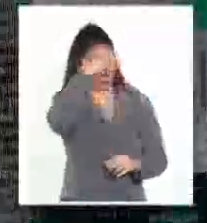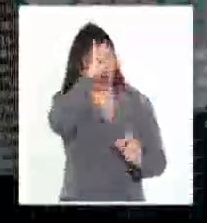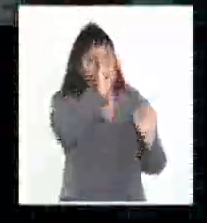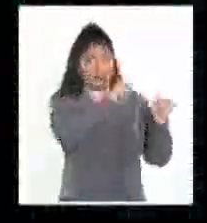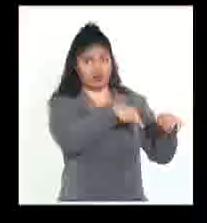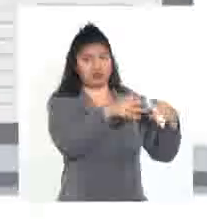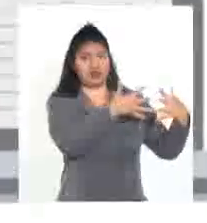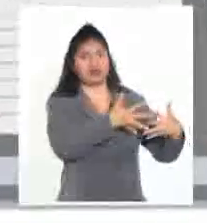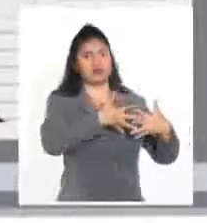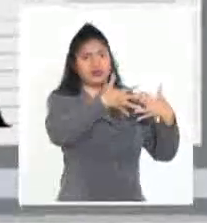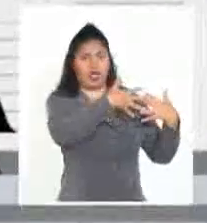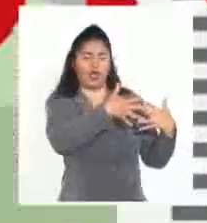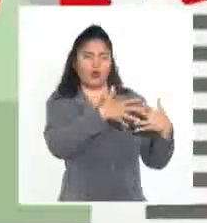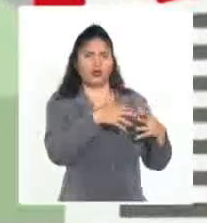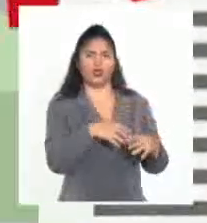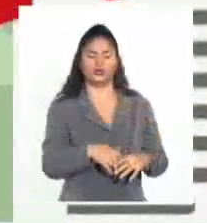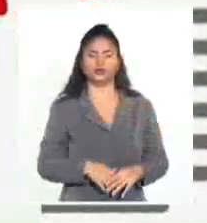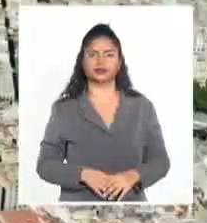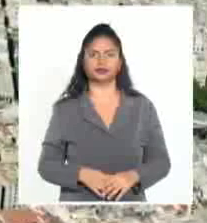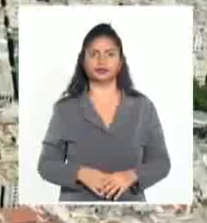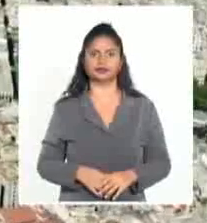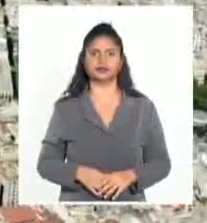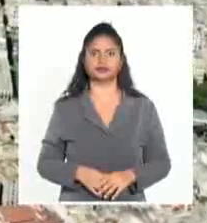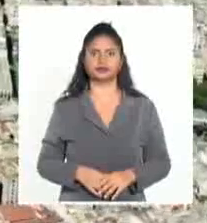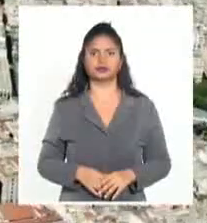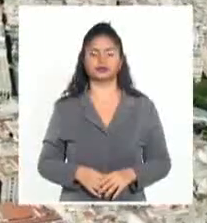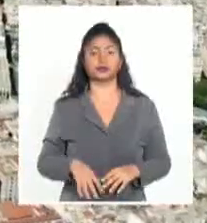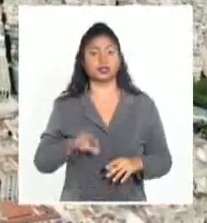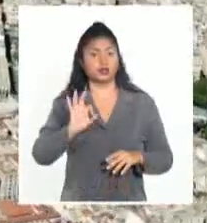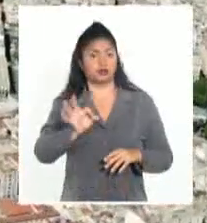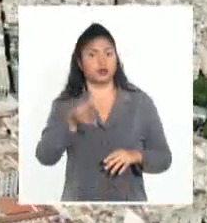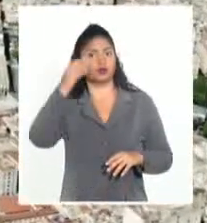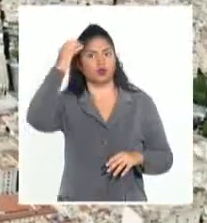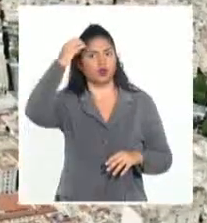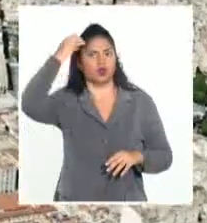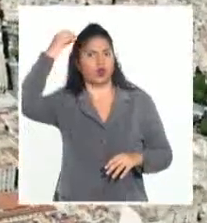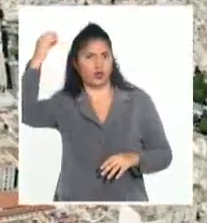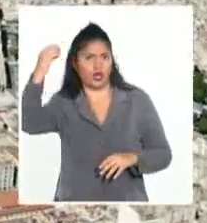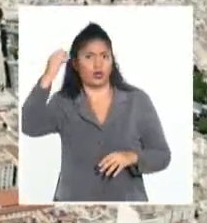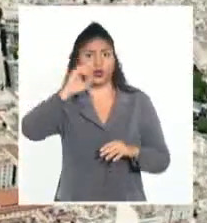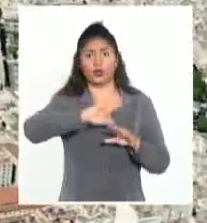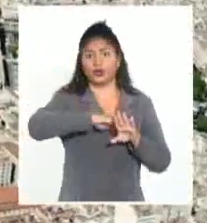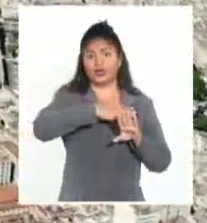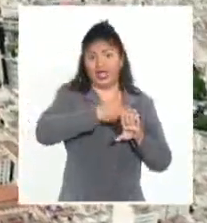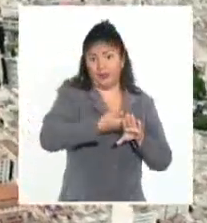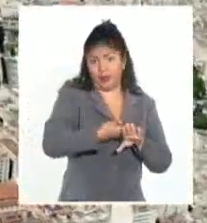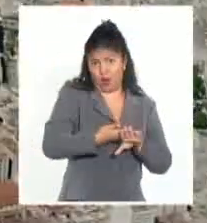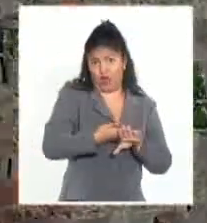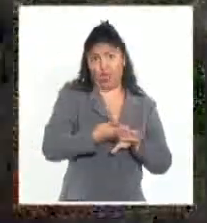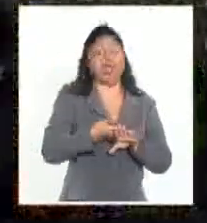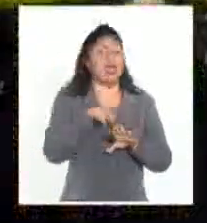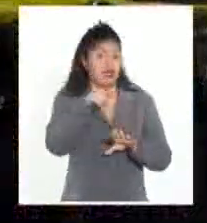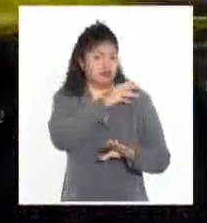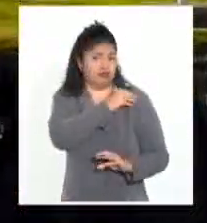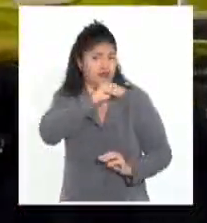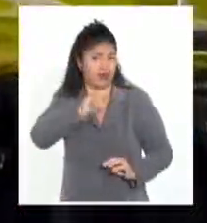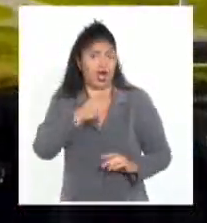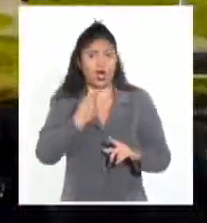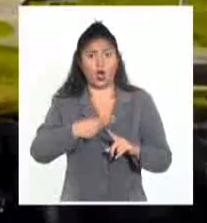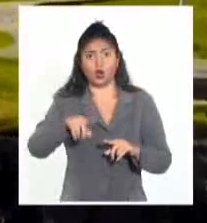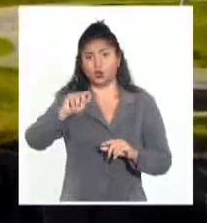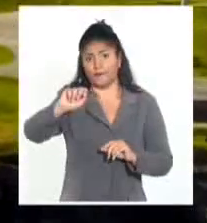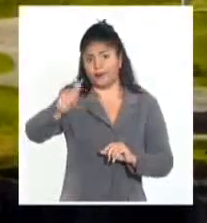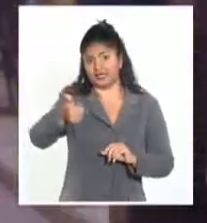las relaciones bilaterales. Fue ese mismo gobierno el que a pocos días de dejar la presidencia colocó a la isla de manera infame